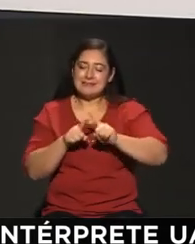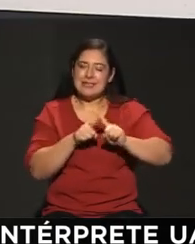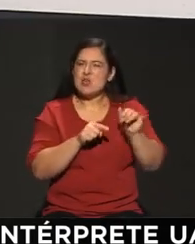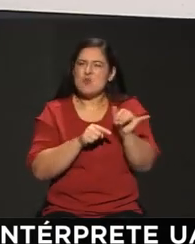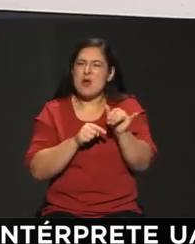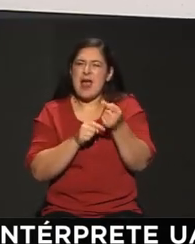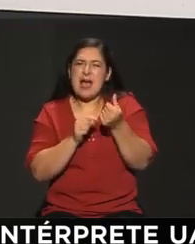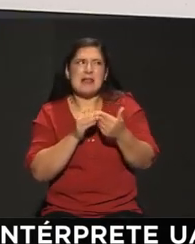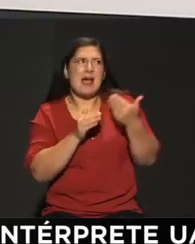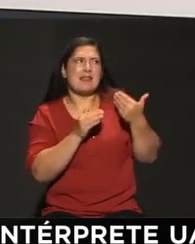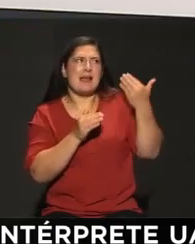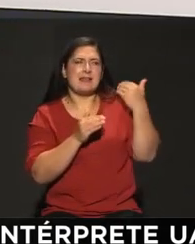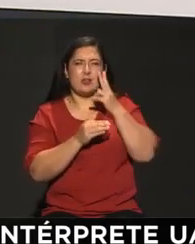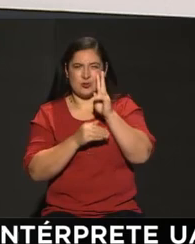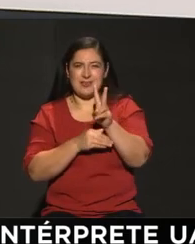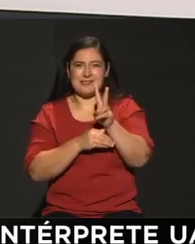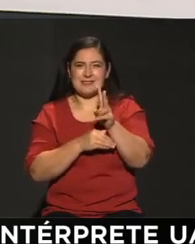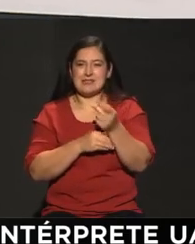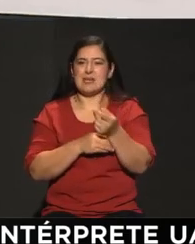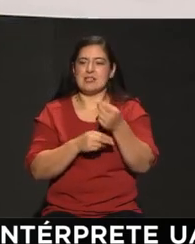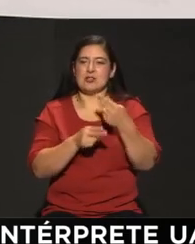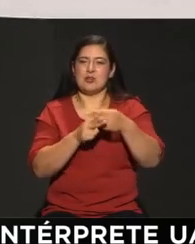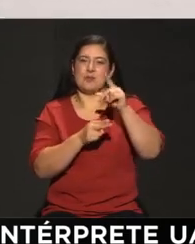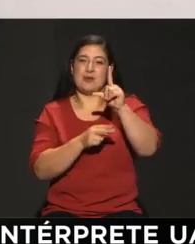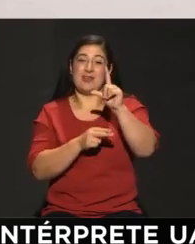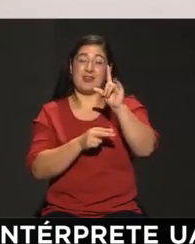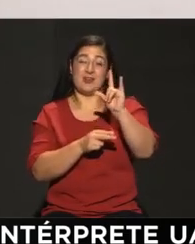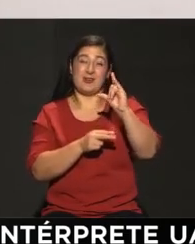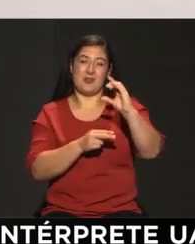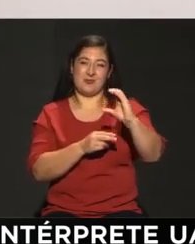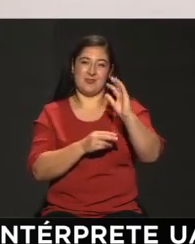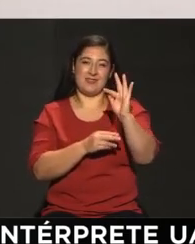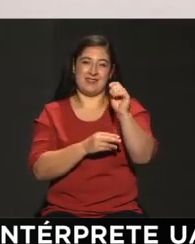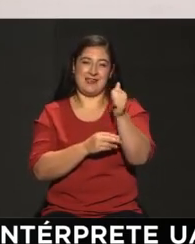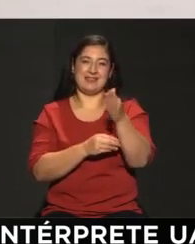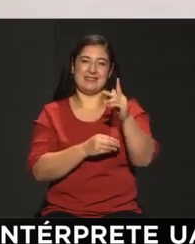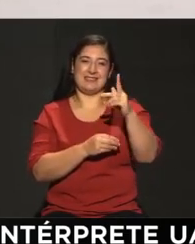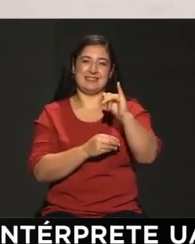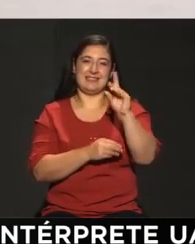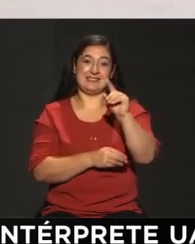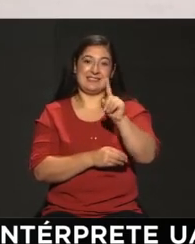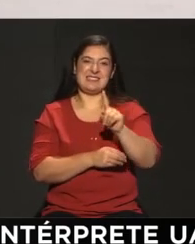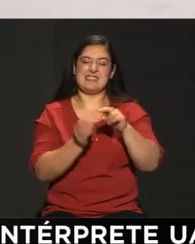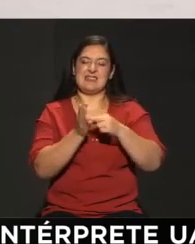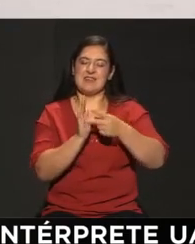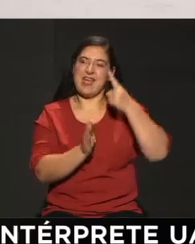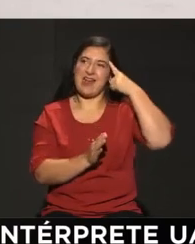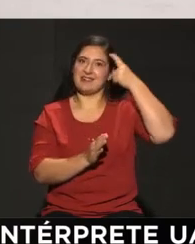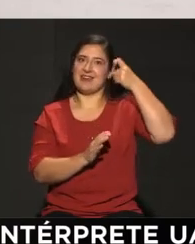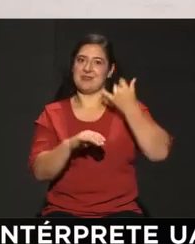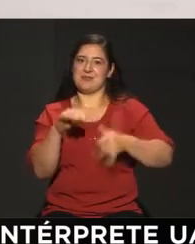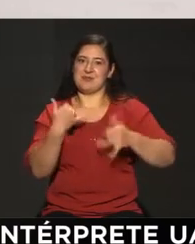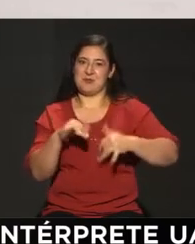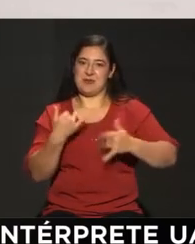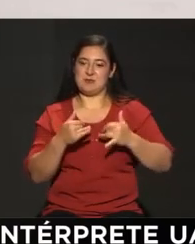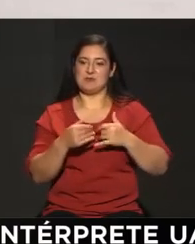antier, ¿sí?, el pasado programa, y se llama Lupta Kids. Básicamente consiste en unos juegos de reto que van a buscar